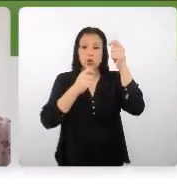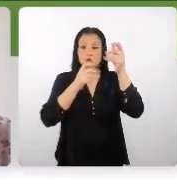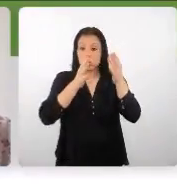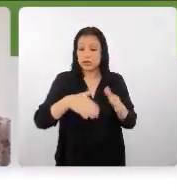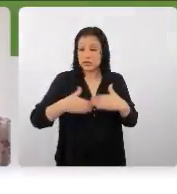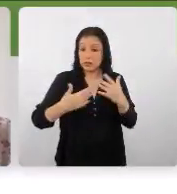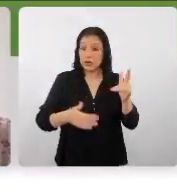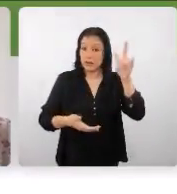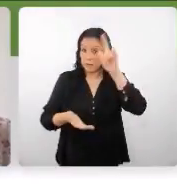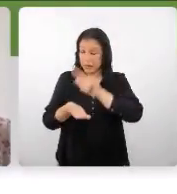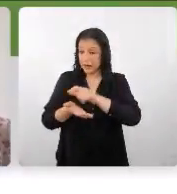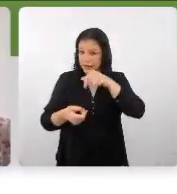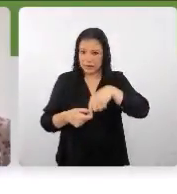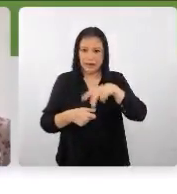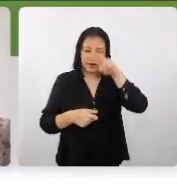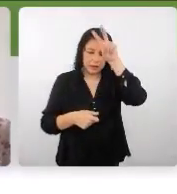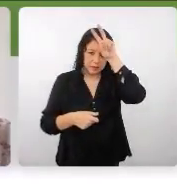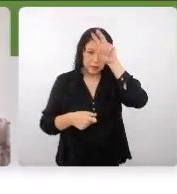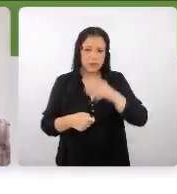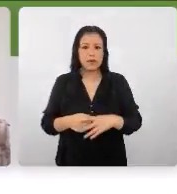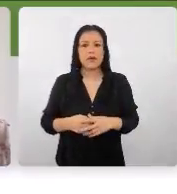Perú,